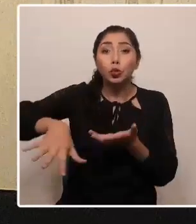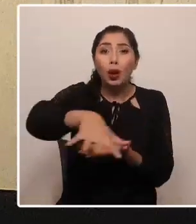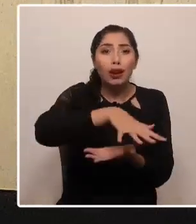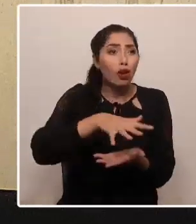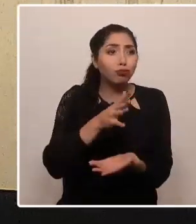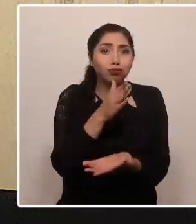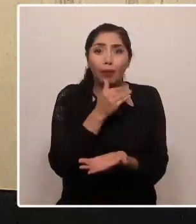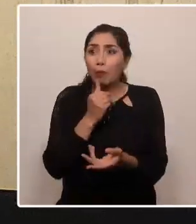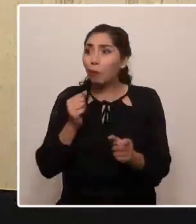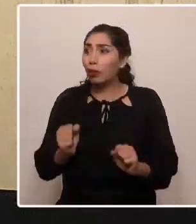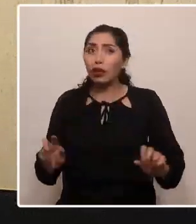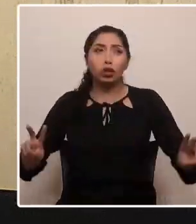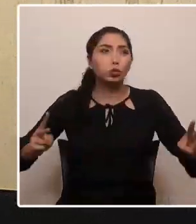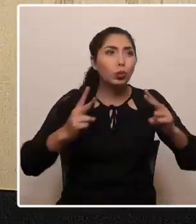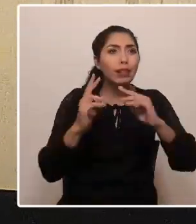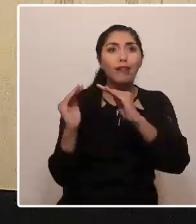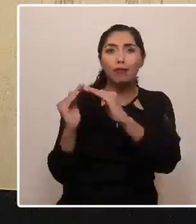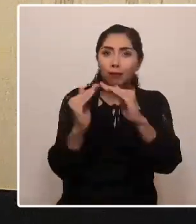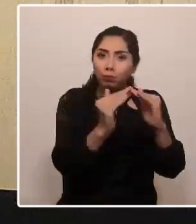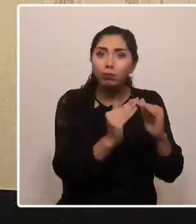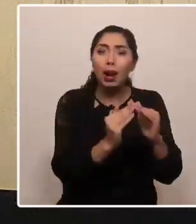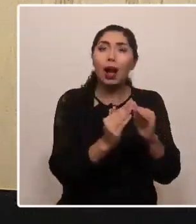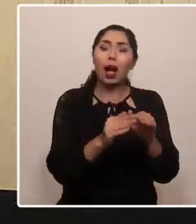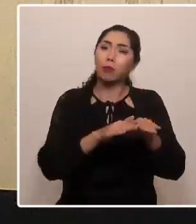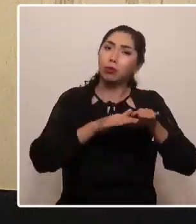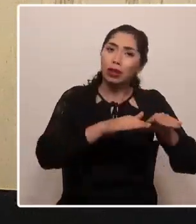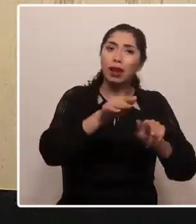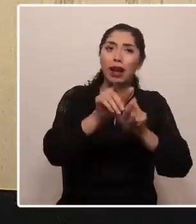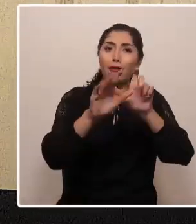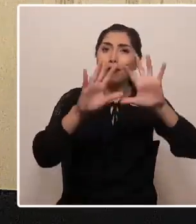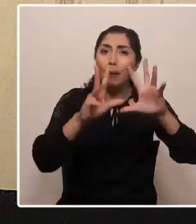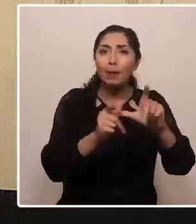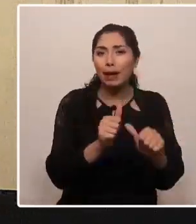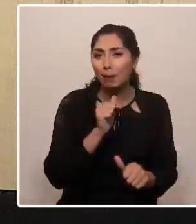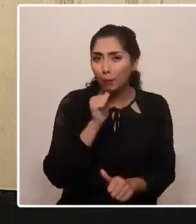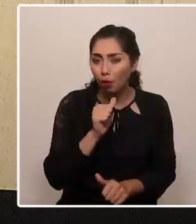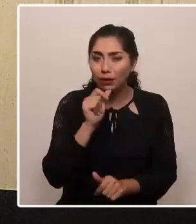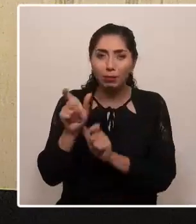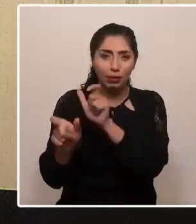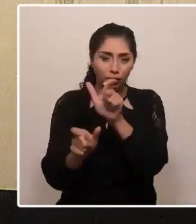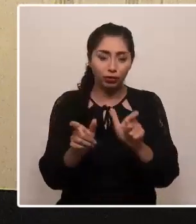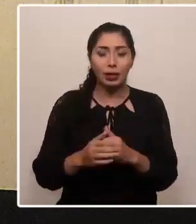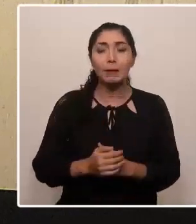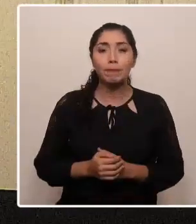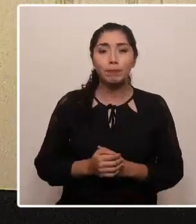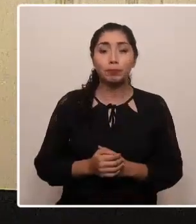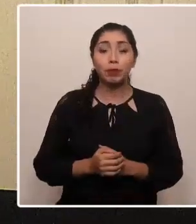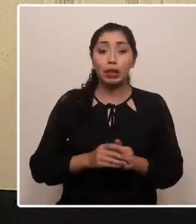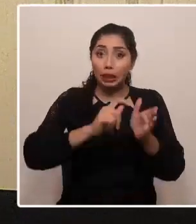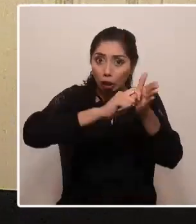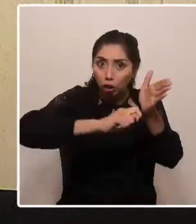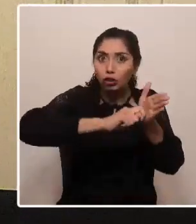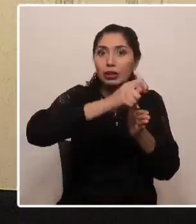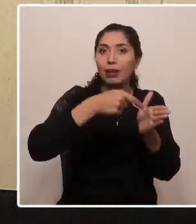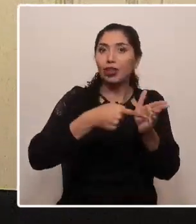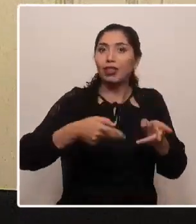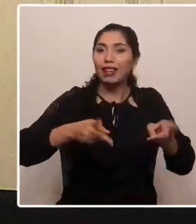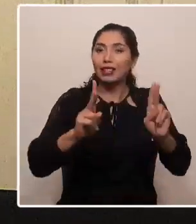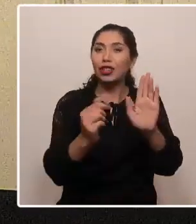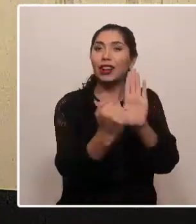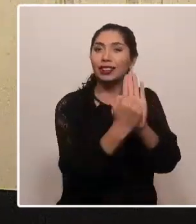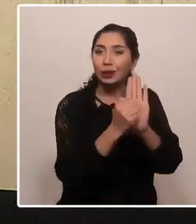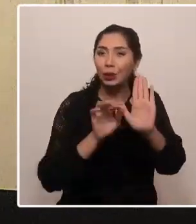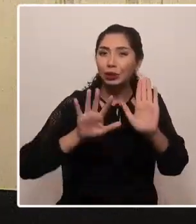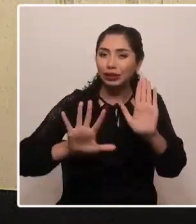cambien la vida de personas y familias pobres. Sin duda, el reconocimiento de este derecho en el artículo 5 que establece